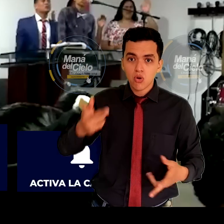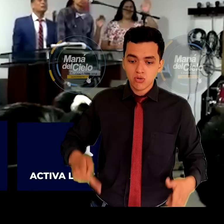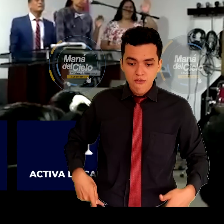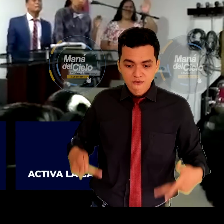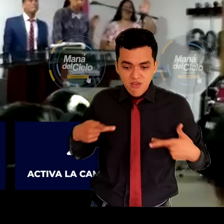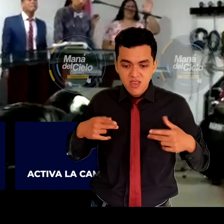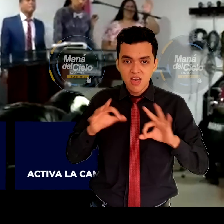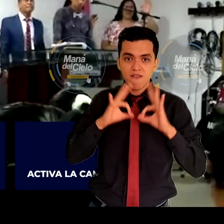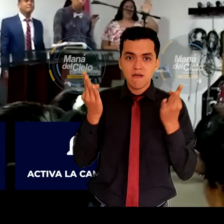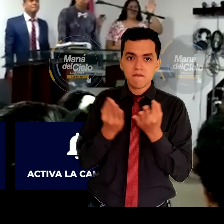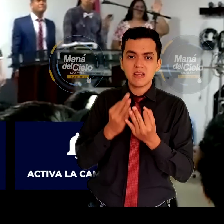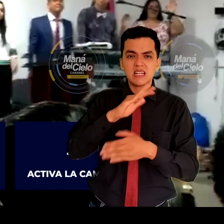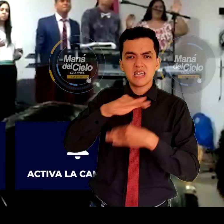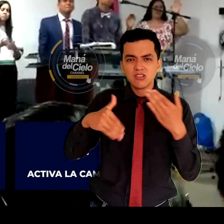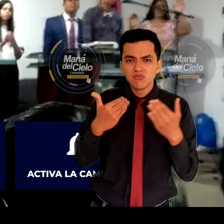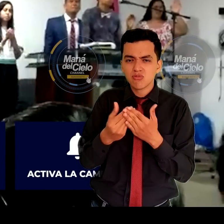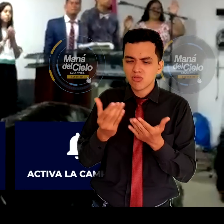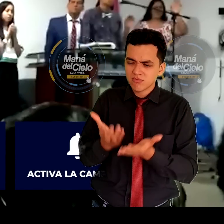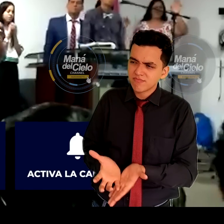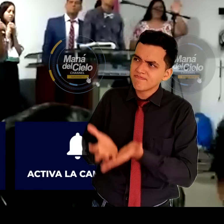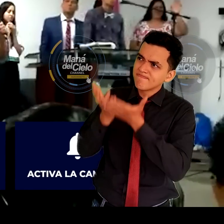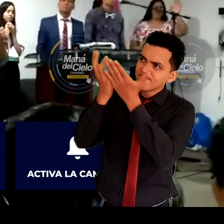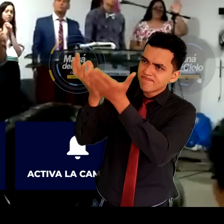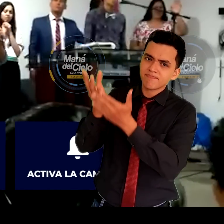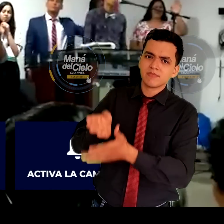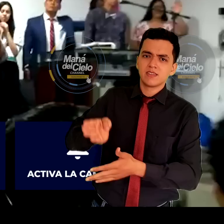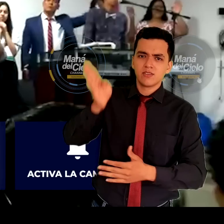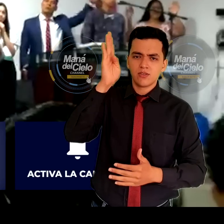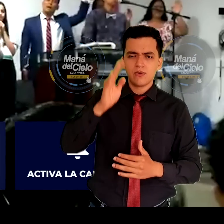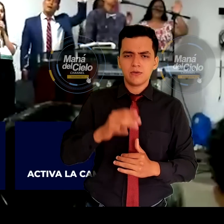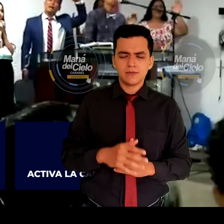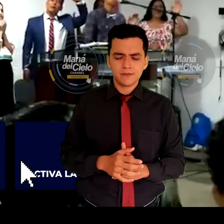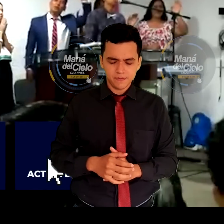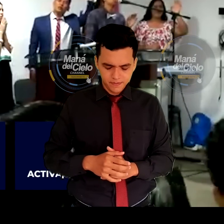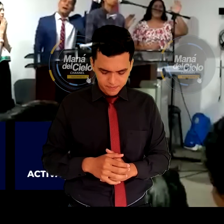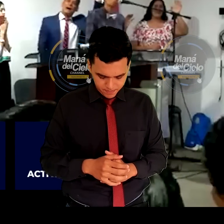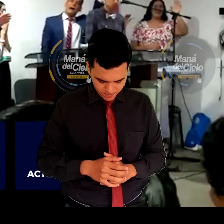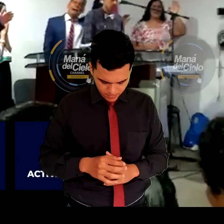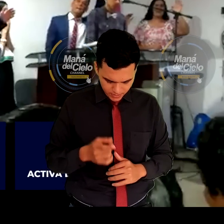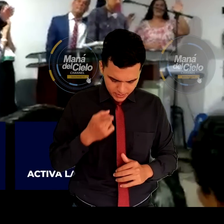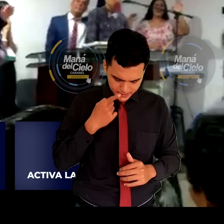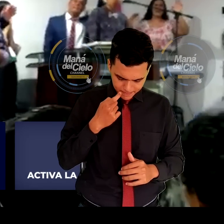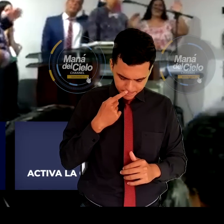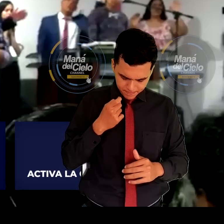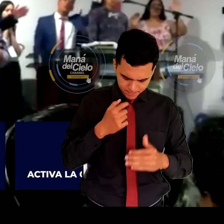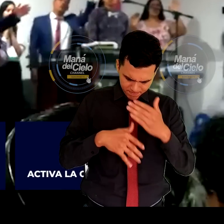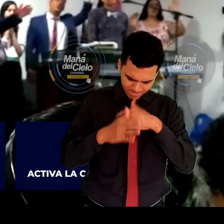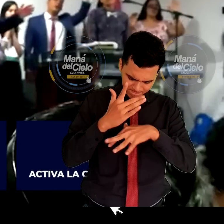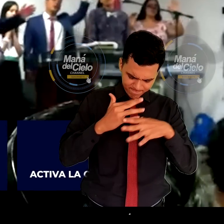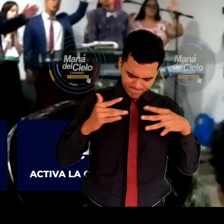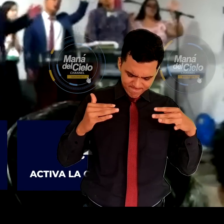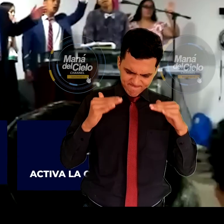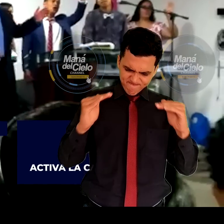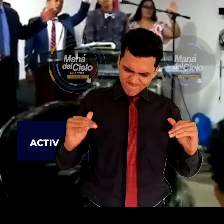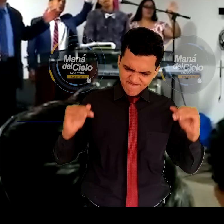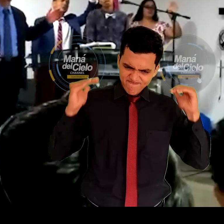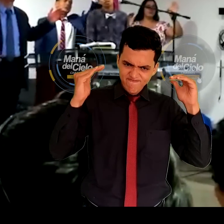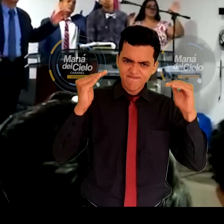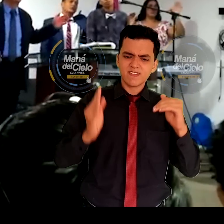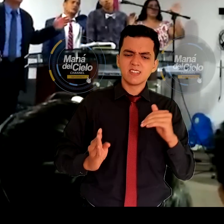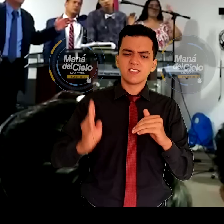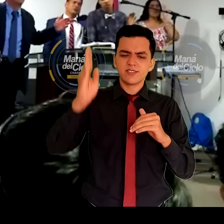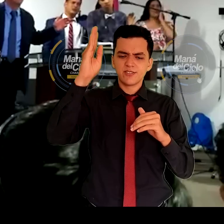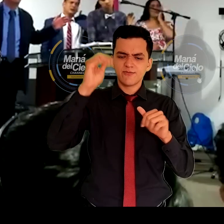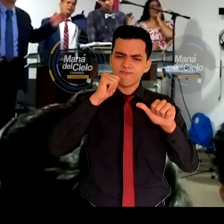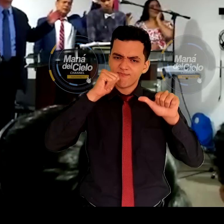Entrega tu vida espiritual, entrega tu vida familiar, entrégale todo a Dios. Gloria a Dios. Bendito Dios y Padre celestial. Aleluya, bendito